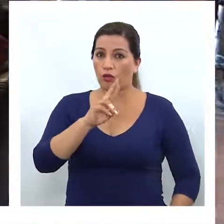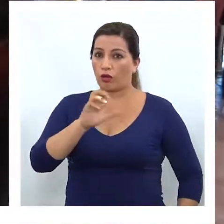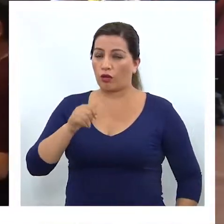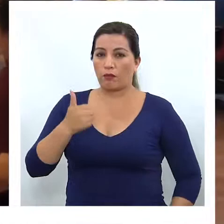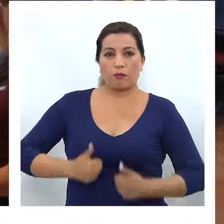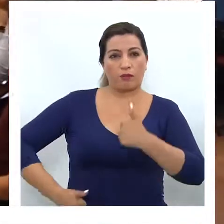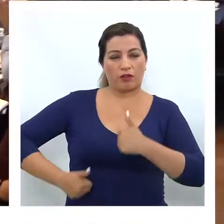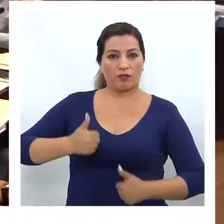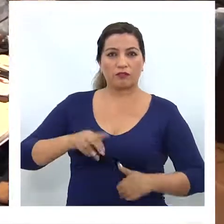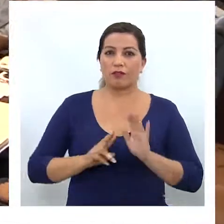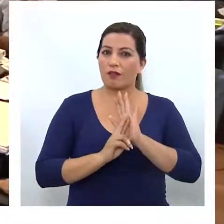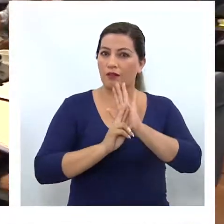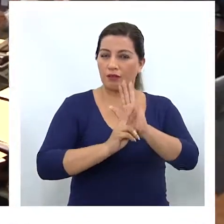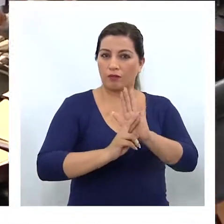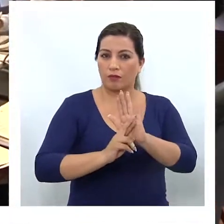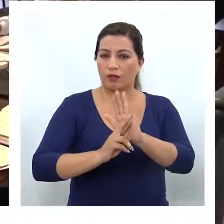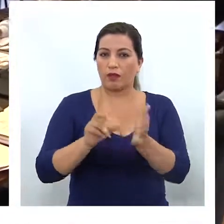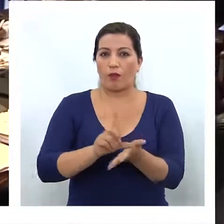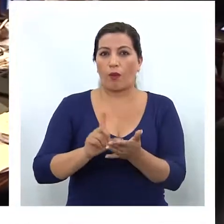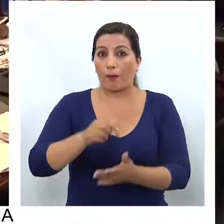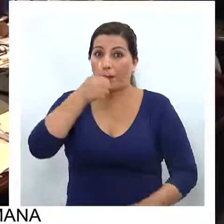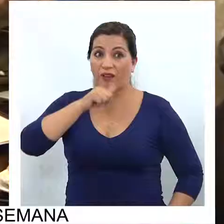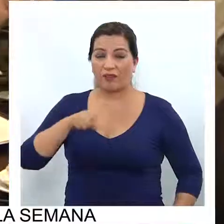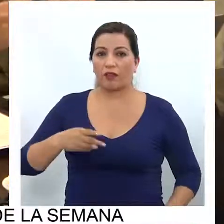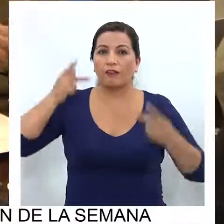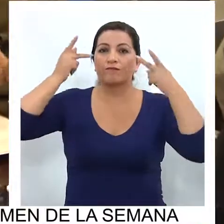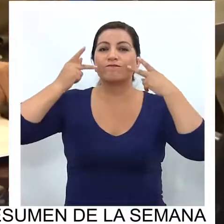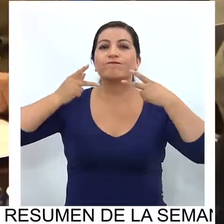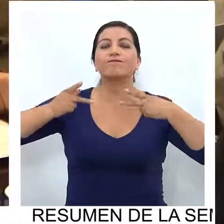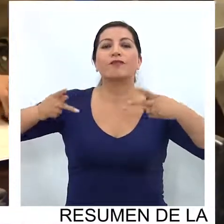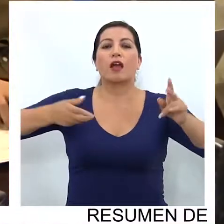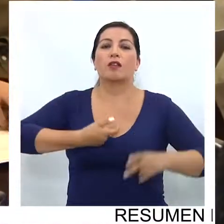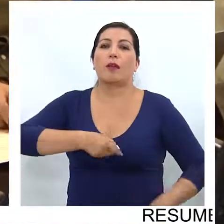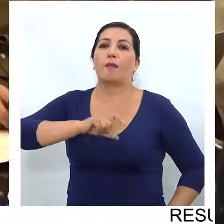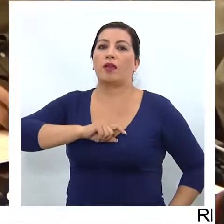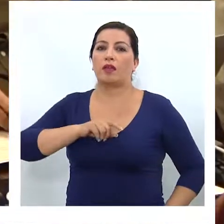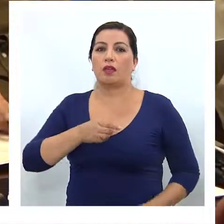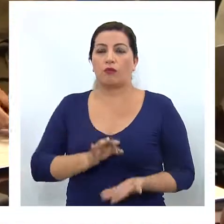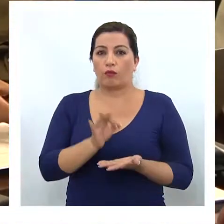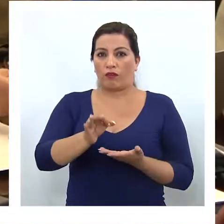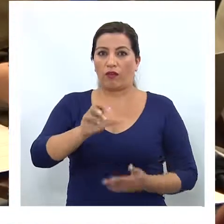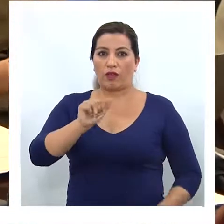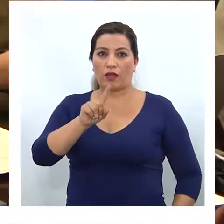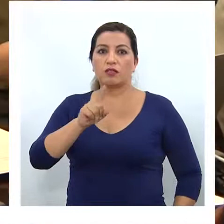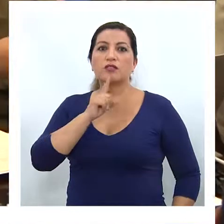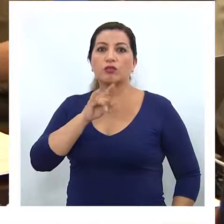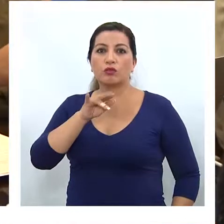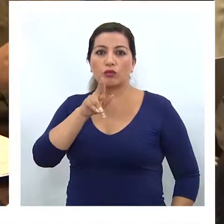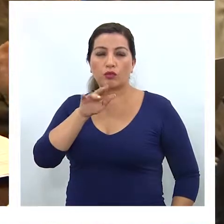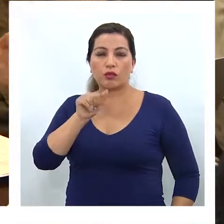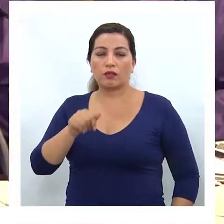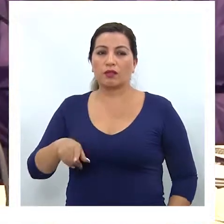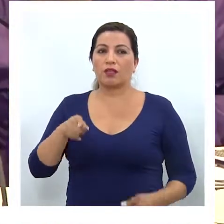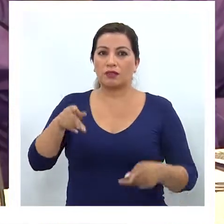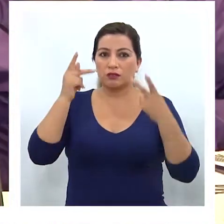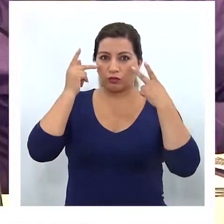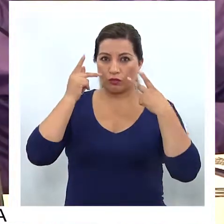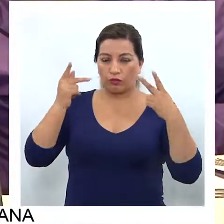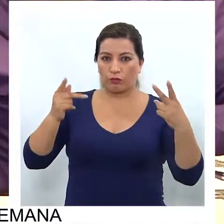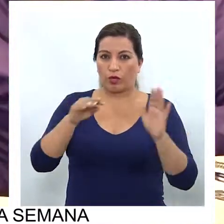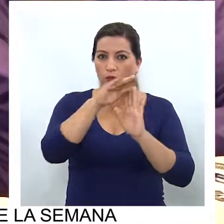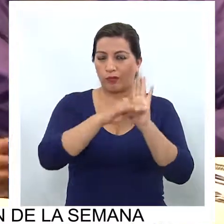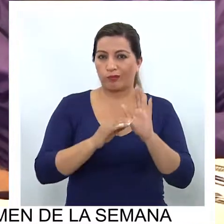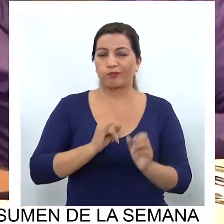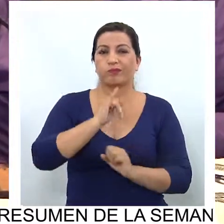regionales, profesionales y representantes del sector privado, viajaron a Asturias en España. La gira fue parte del Programa